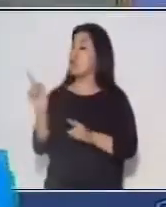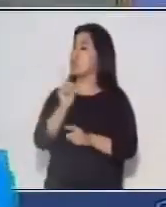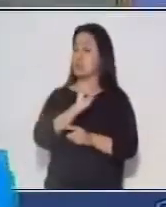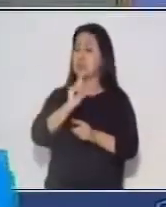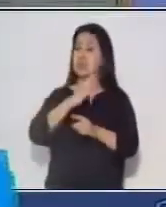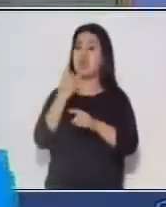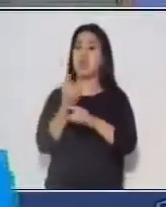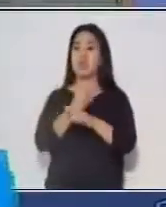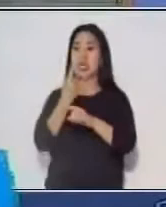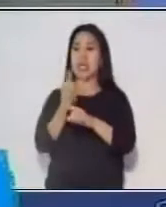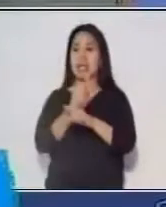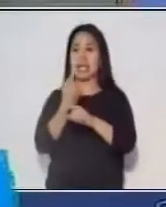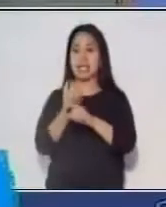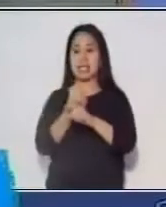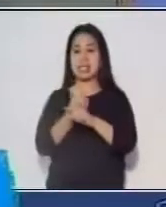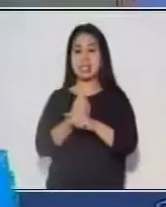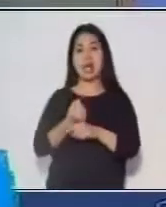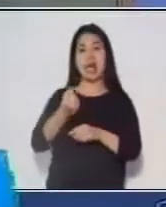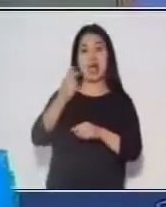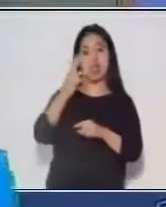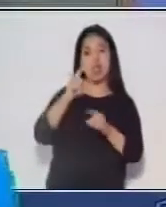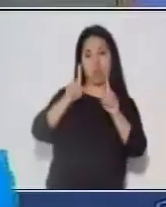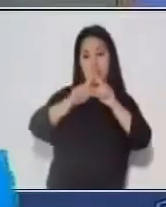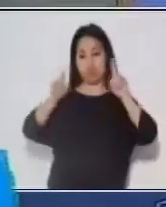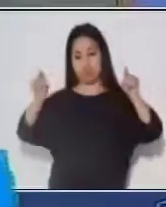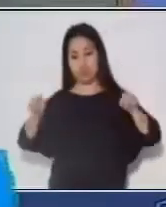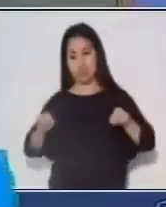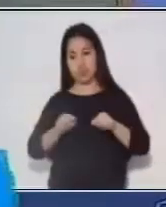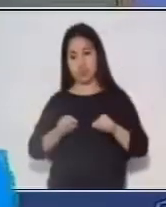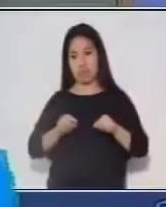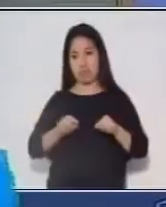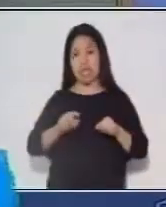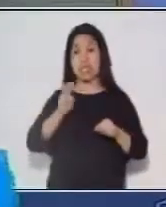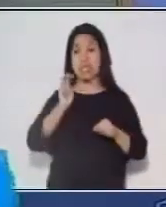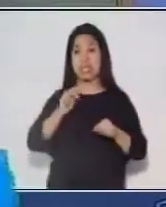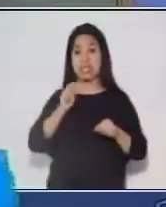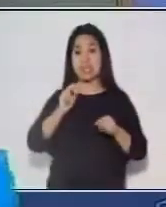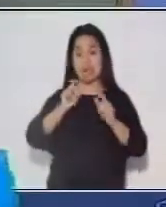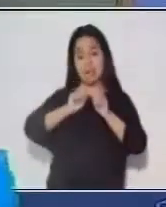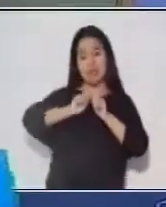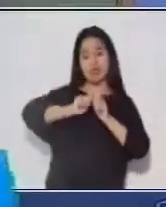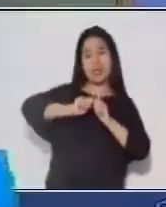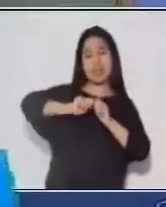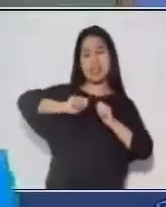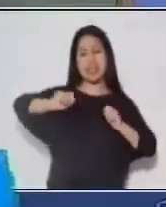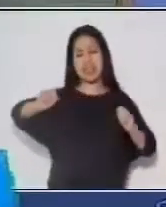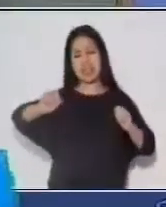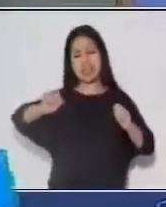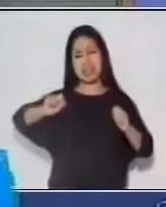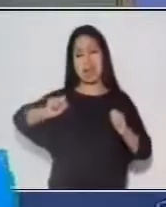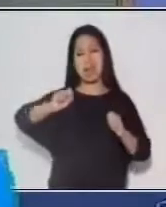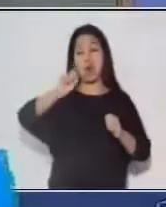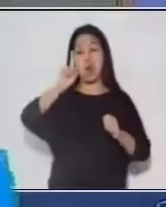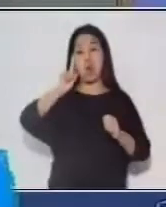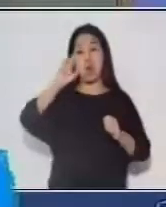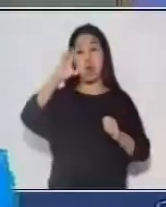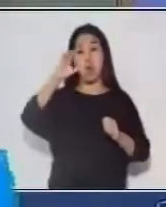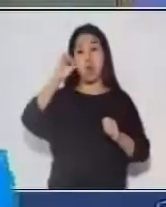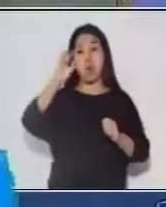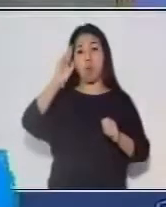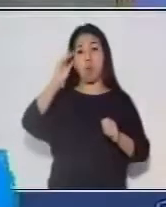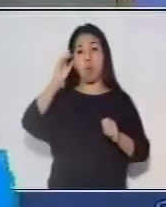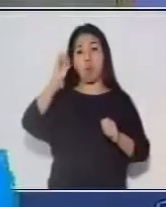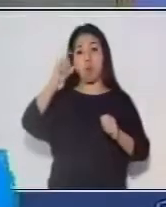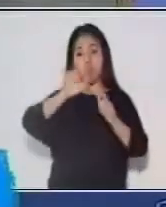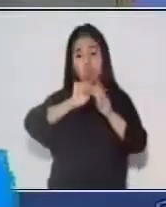focos. Y necesitamos tensar un cordón para poder hacer el trazo de la